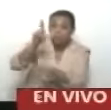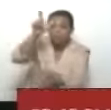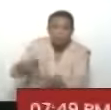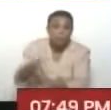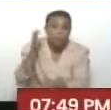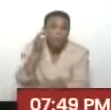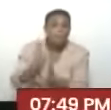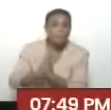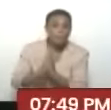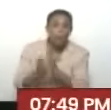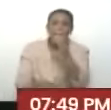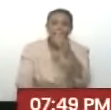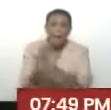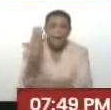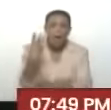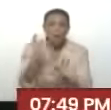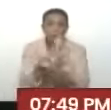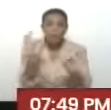necesidad de crear